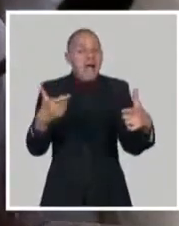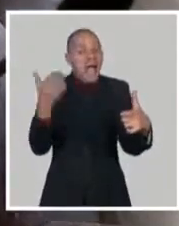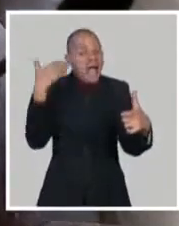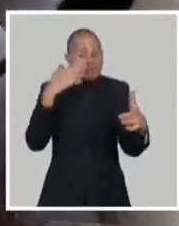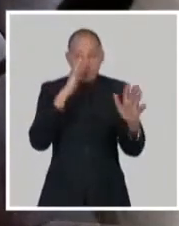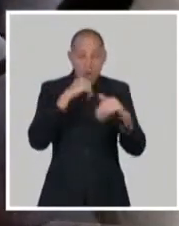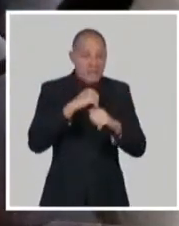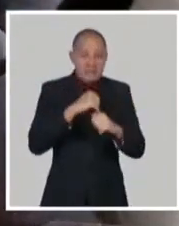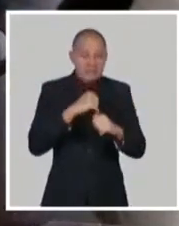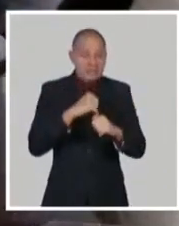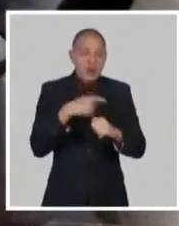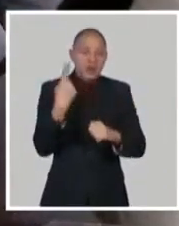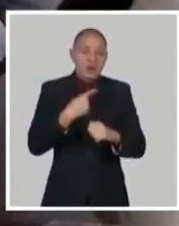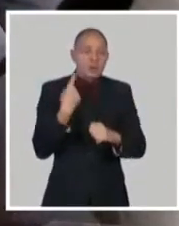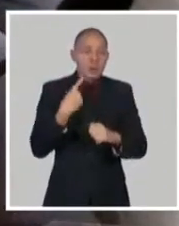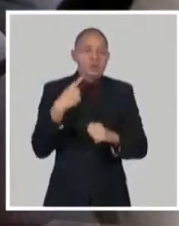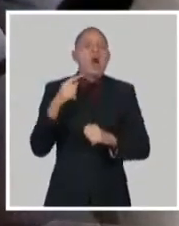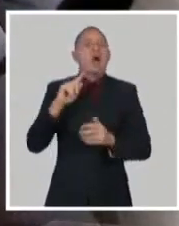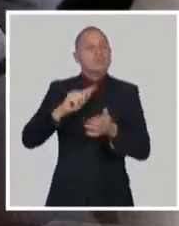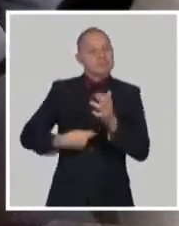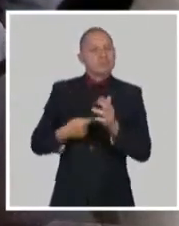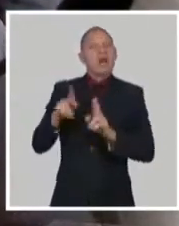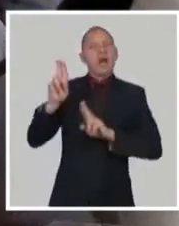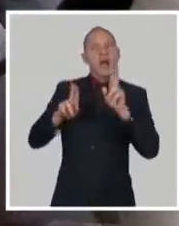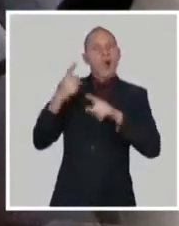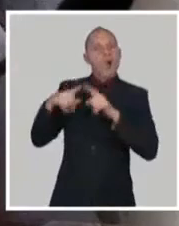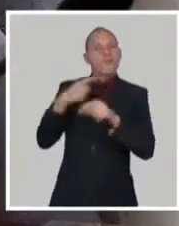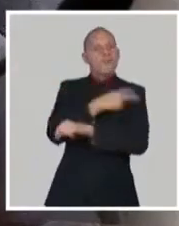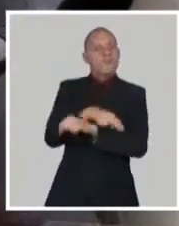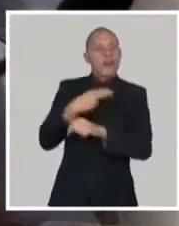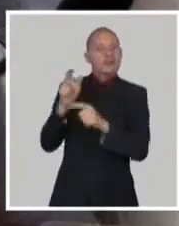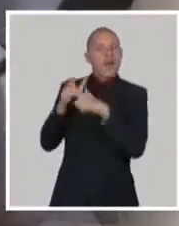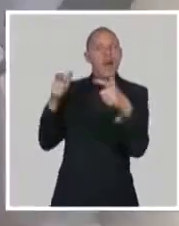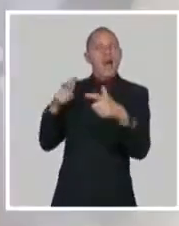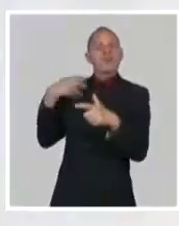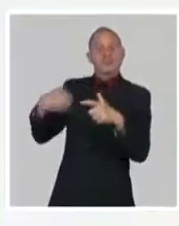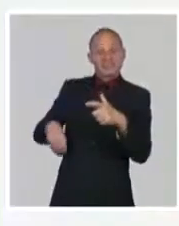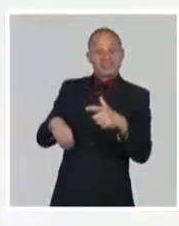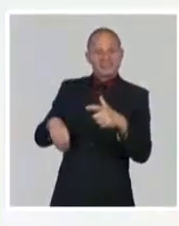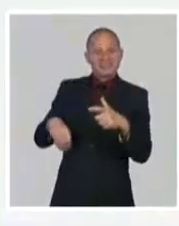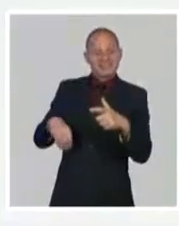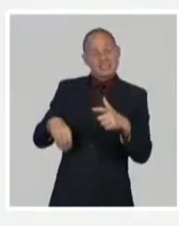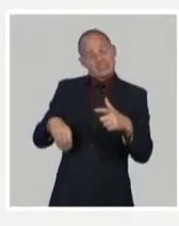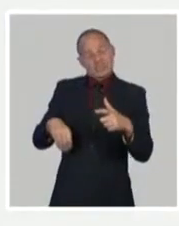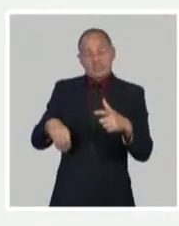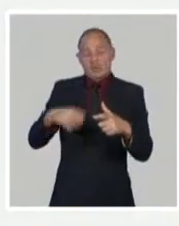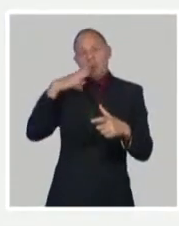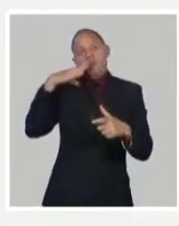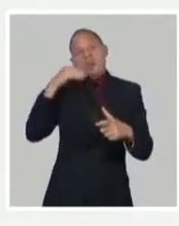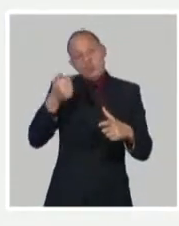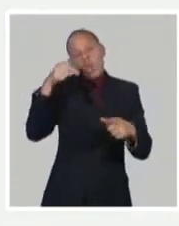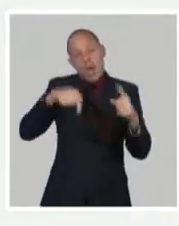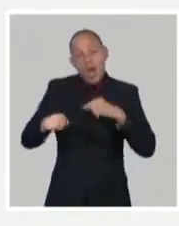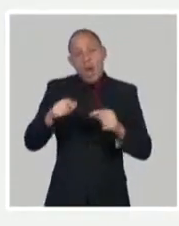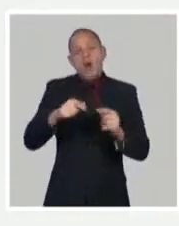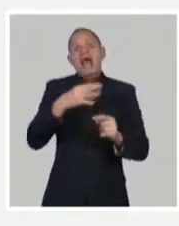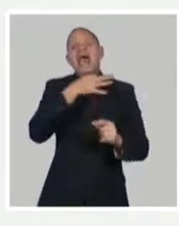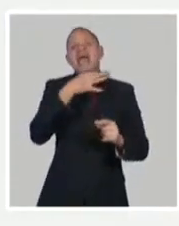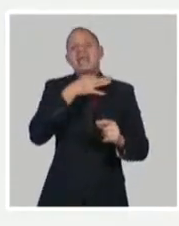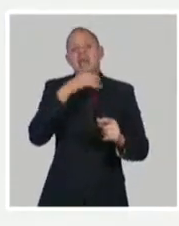Yo quería terminar nada más que con 2 pantallas más para hablar de un ensayo que se llama Soberana